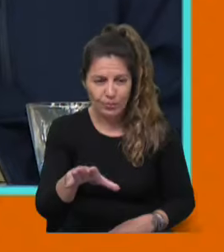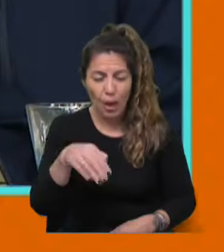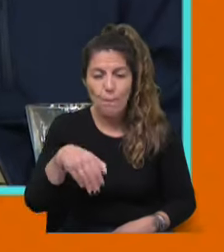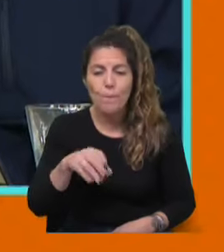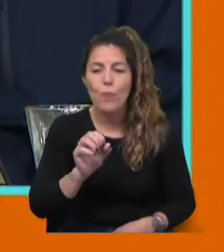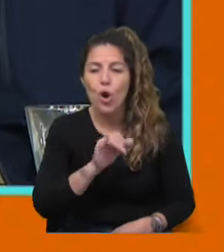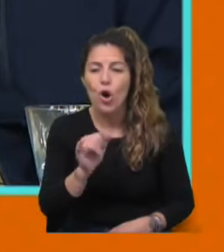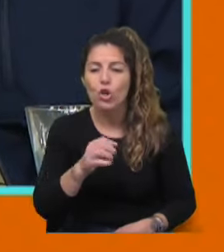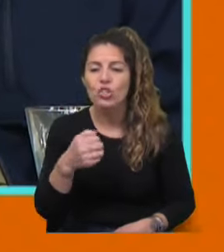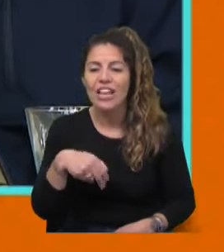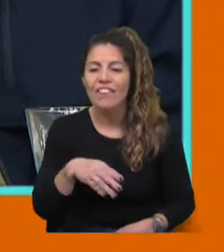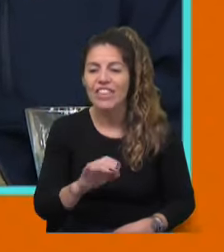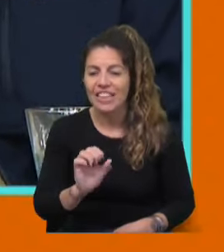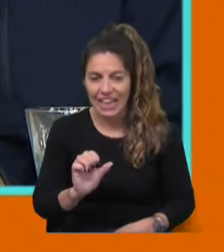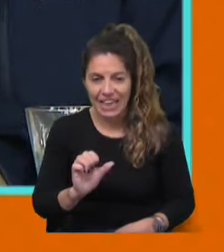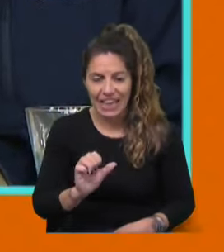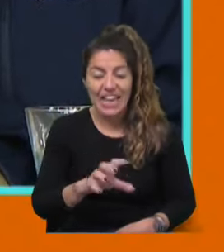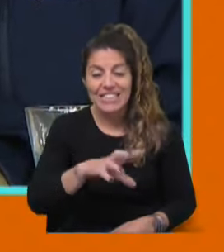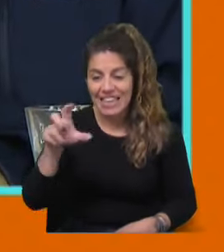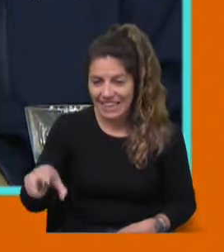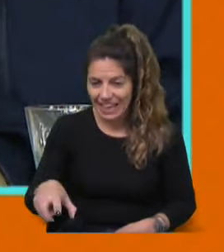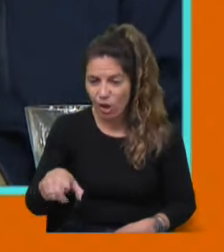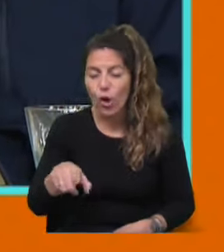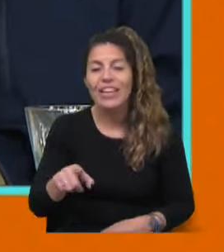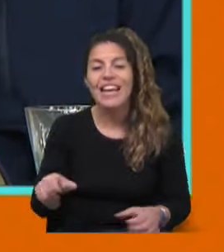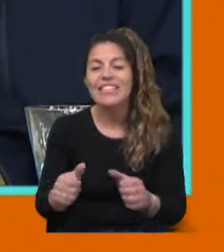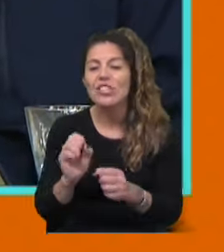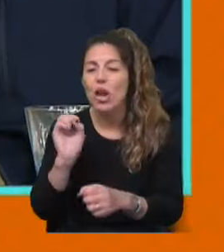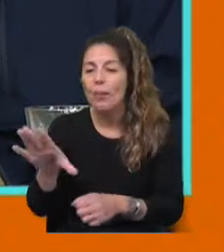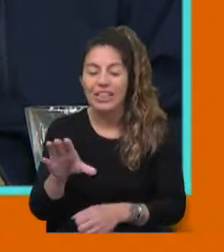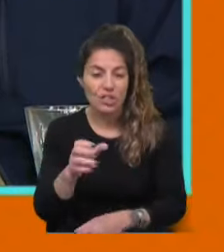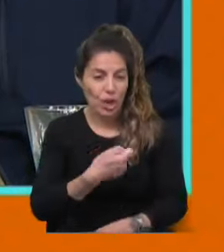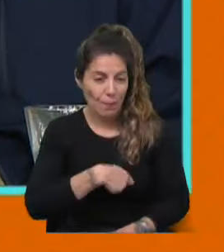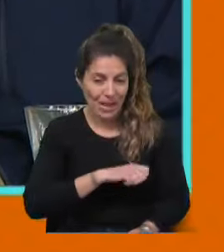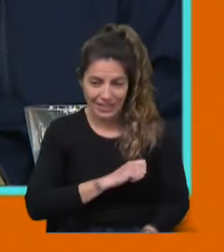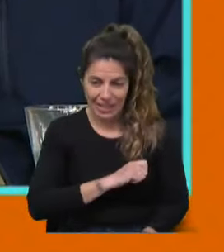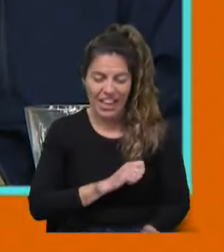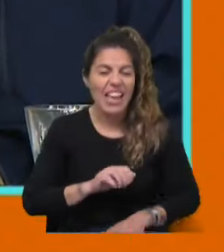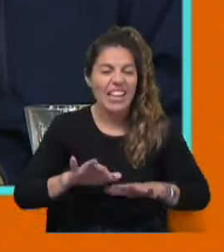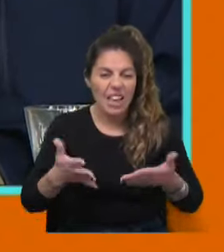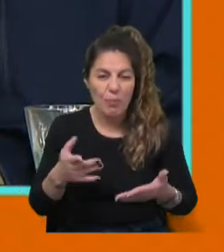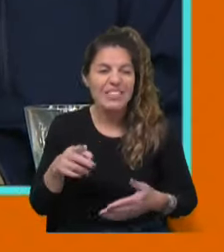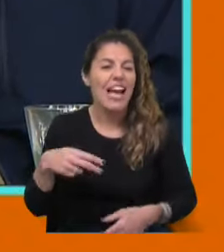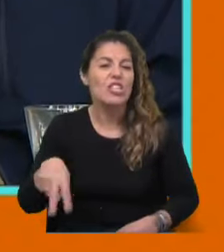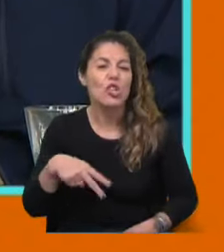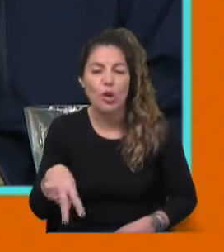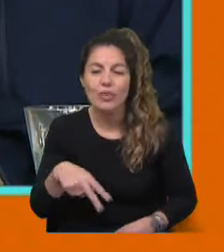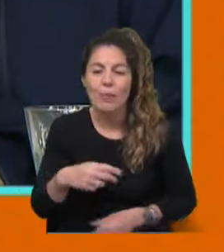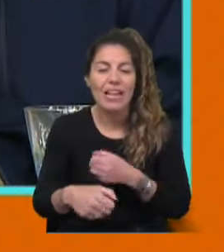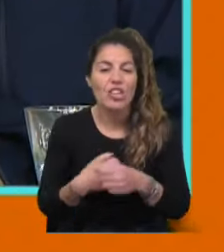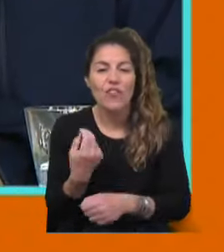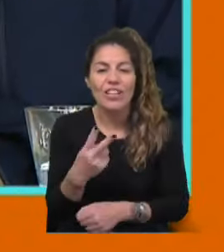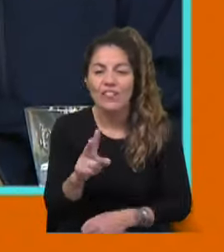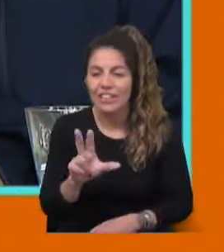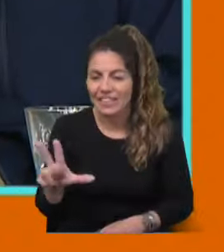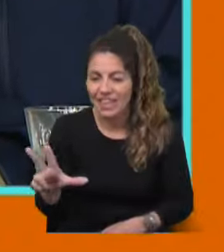Mozambique, se descargó en Mozambique los contenedores y de Mozambique se hizo la exportación a España. ¿Qué pasa? Eso fue en noviembre del 2023.